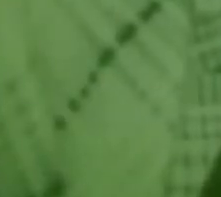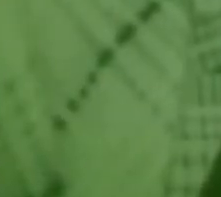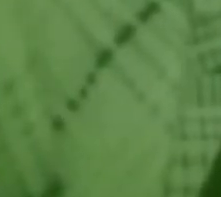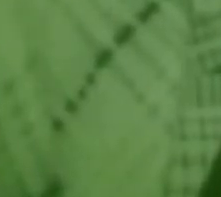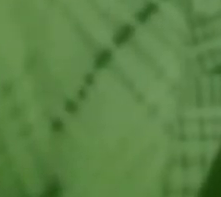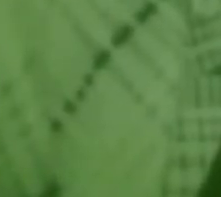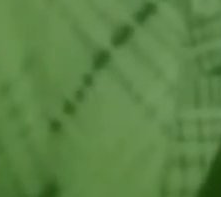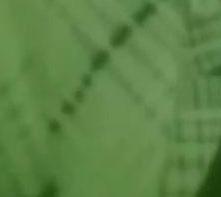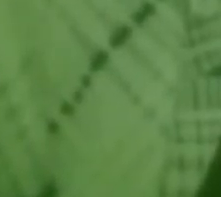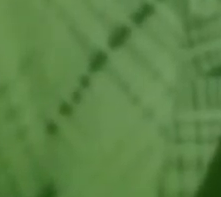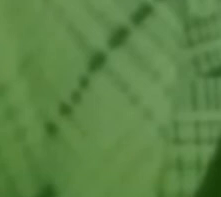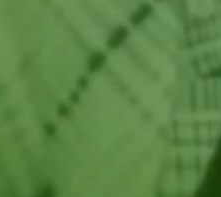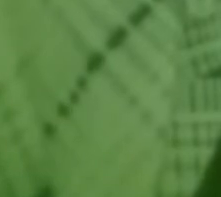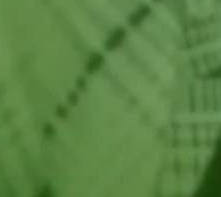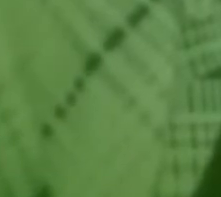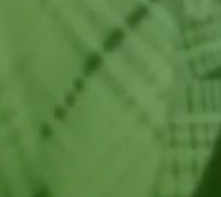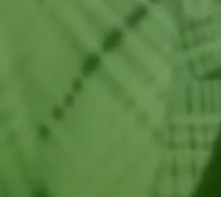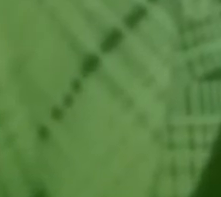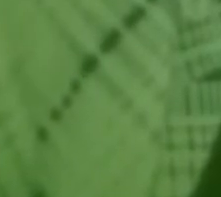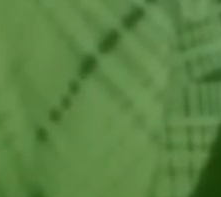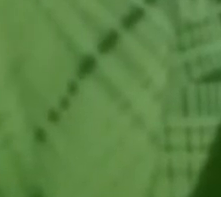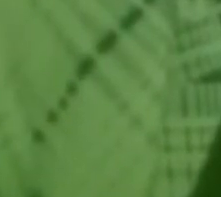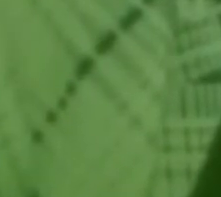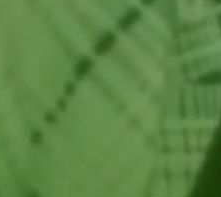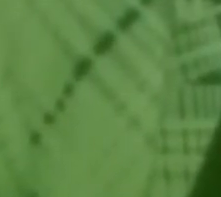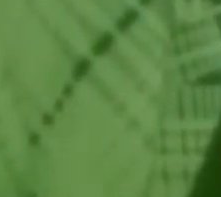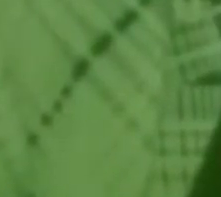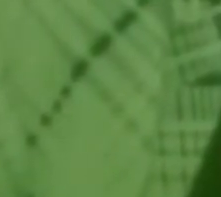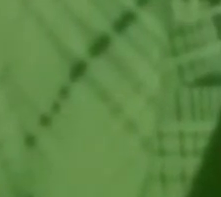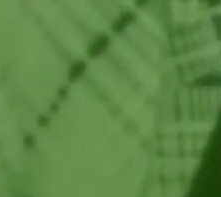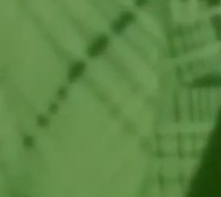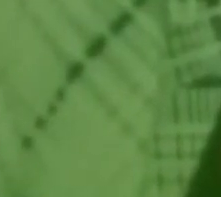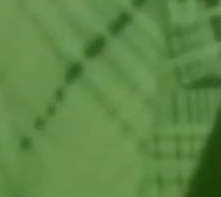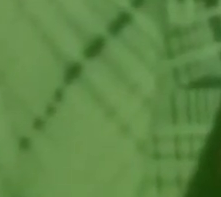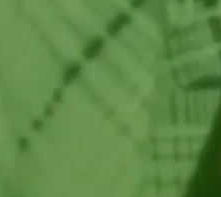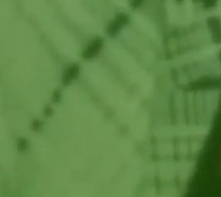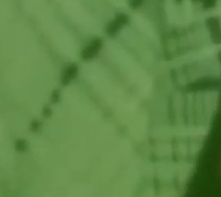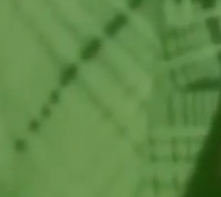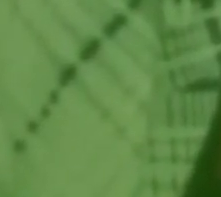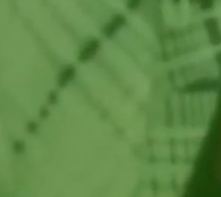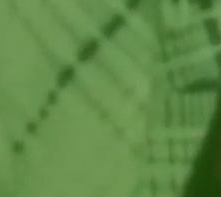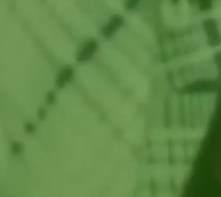Estamos de vuelta con Noticiero Las Noticias.